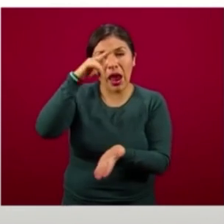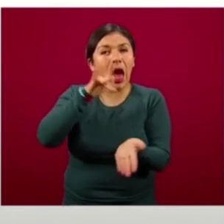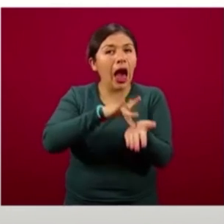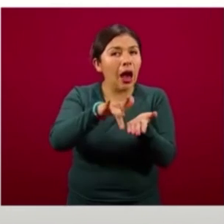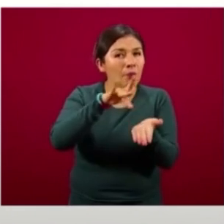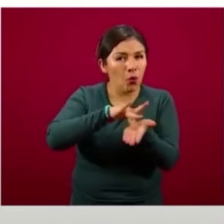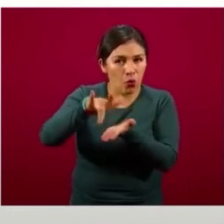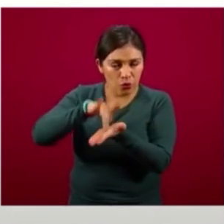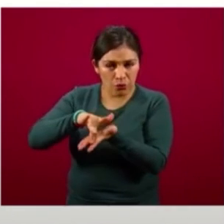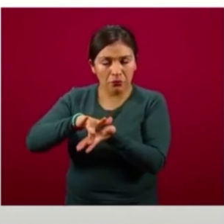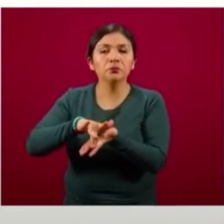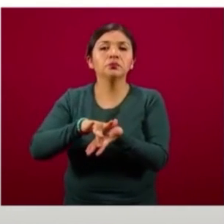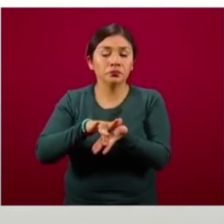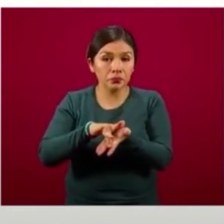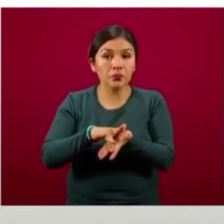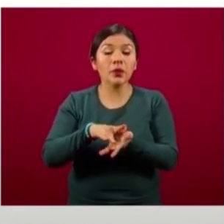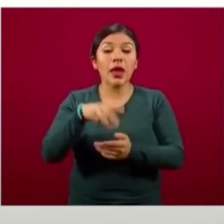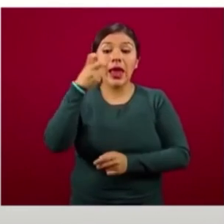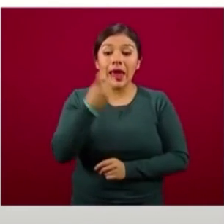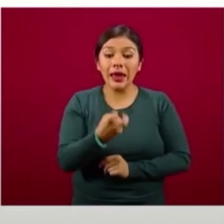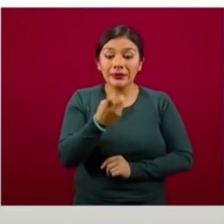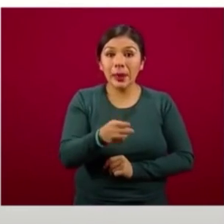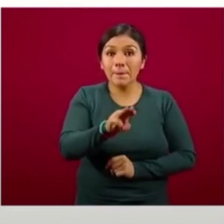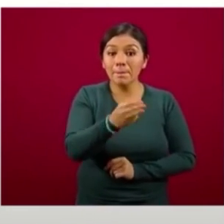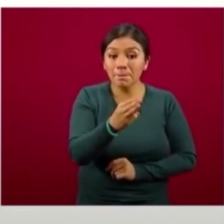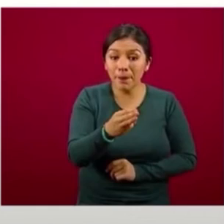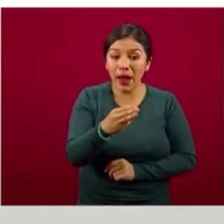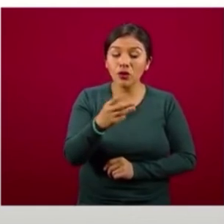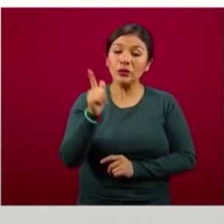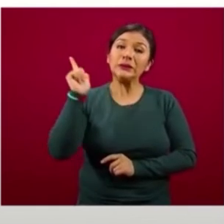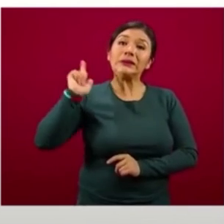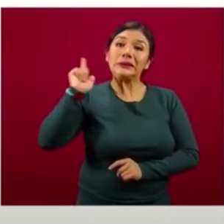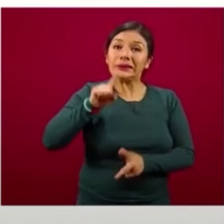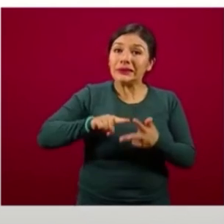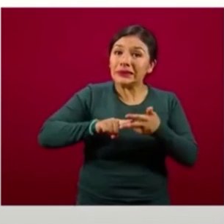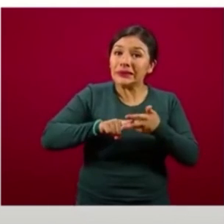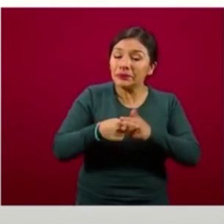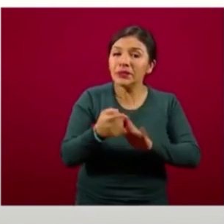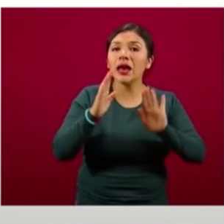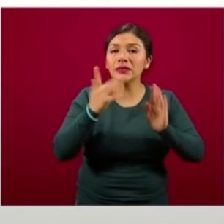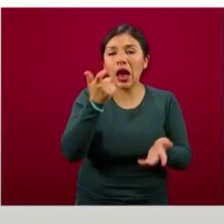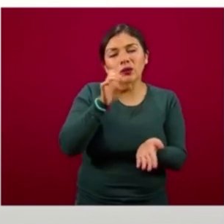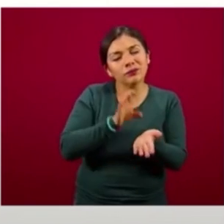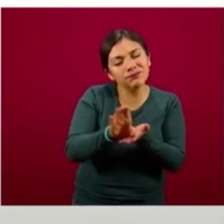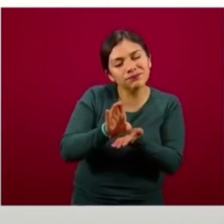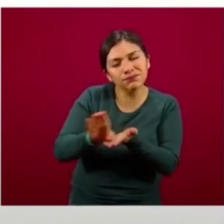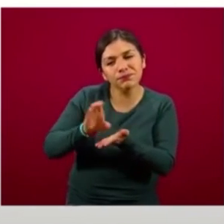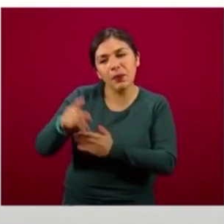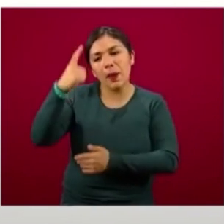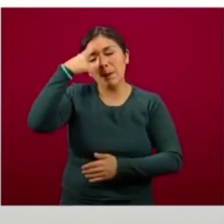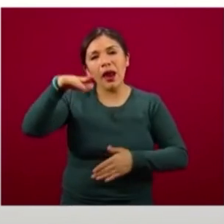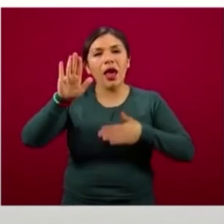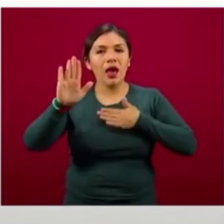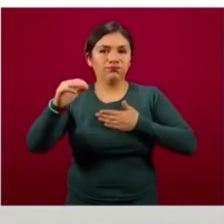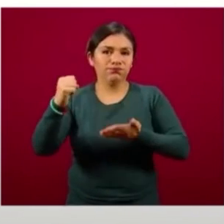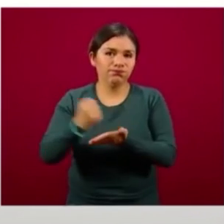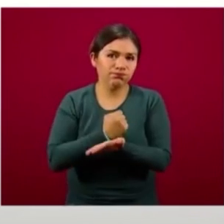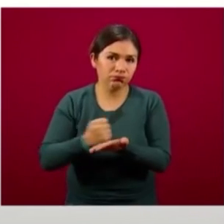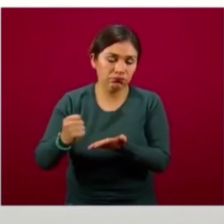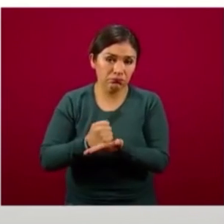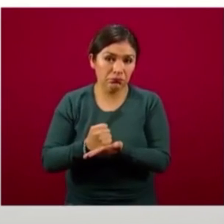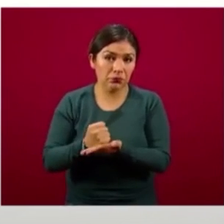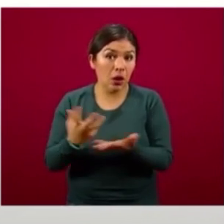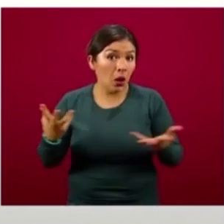solidario. Y este mayo, apenas este lunes pasado, empezamos la dispersión de crédito a la palabra.